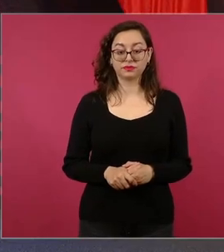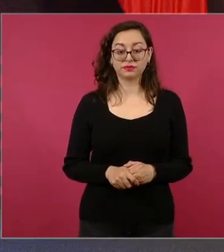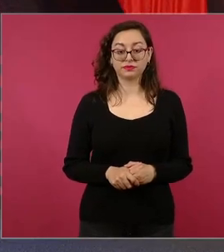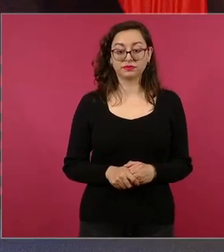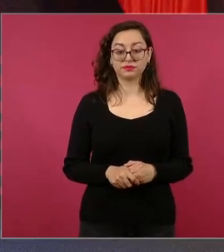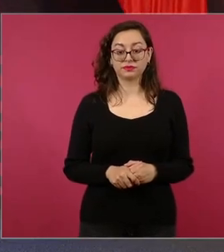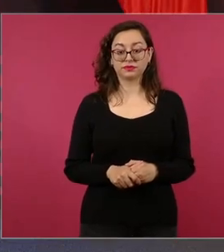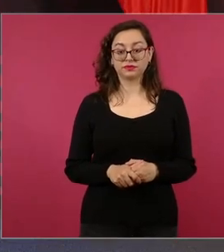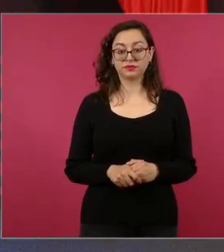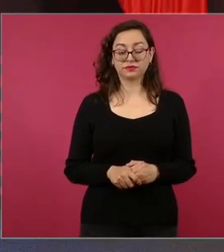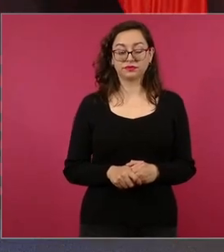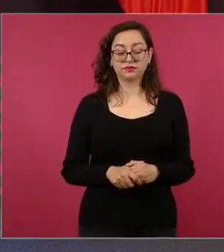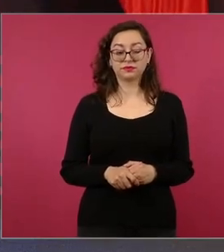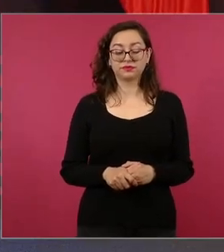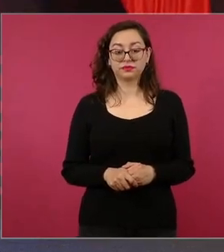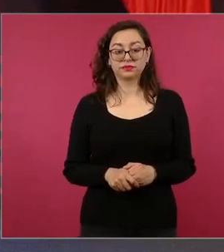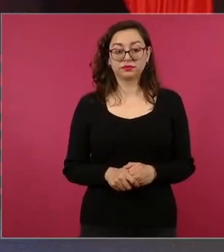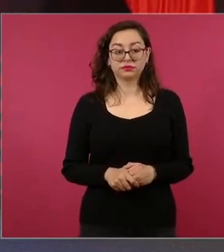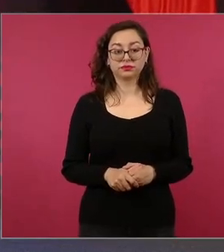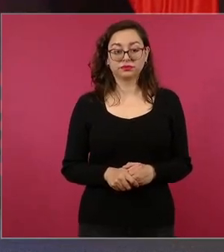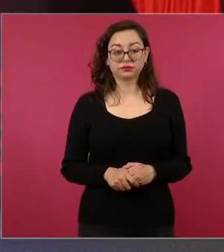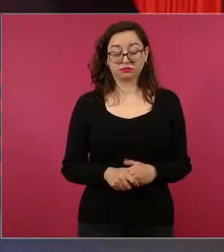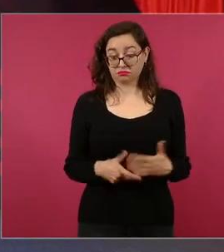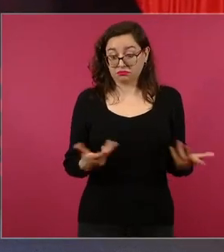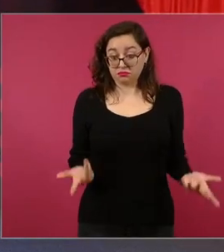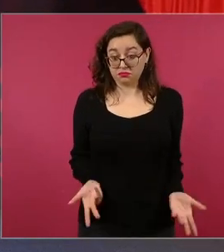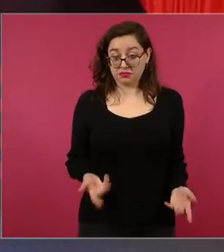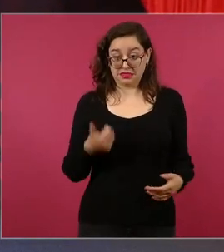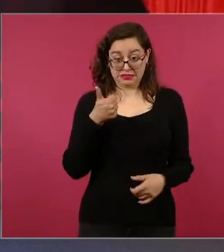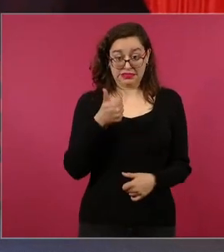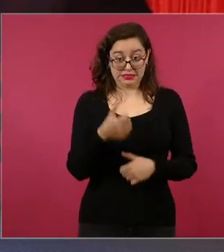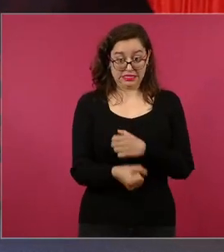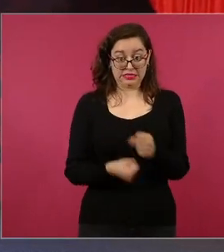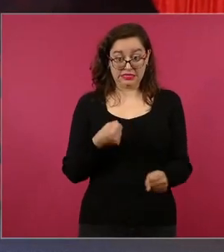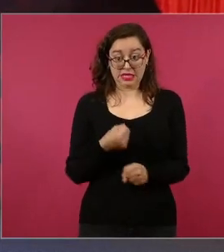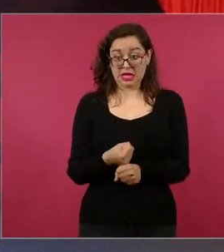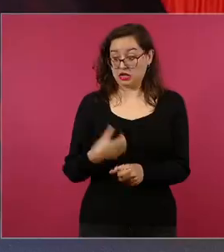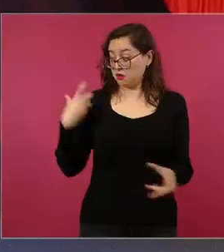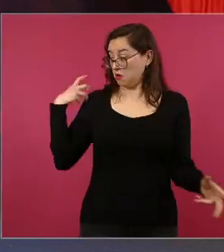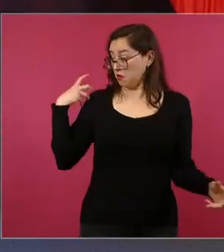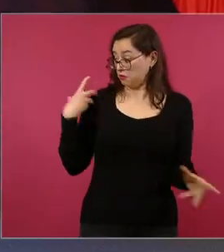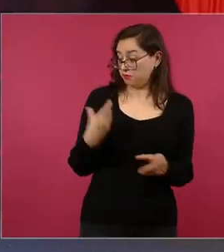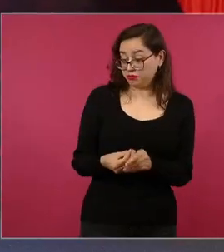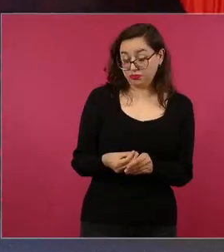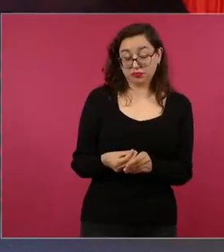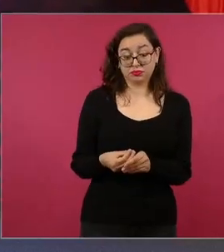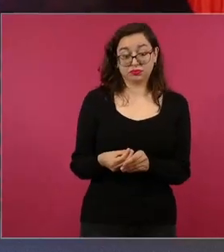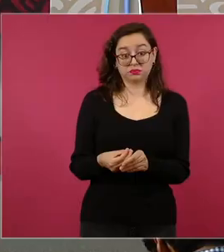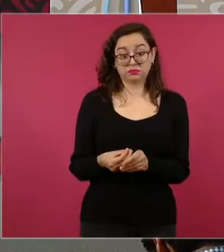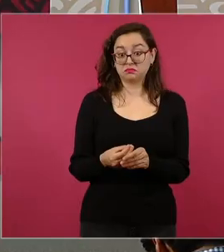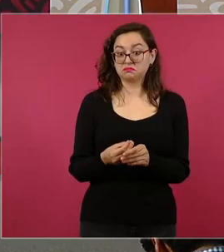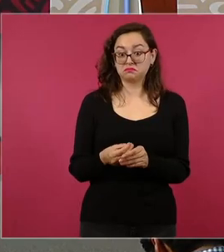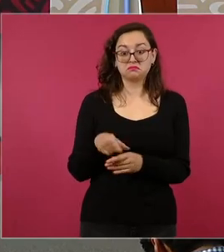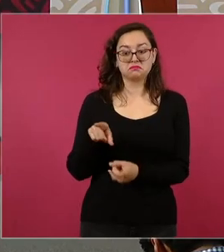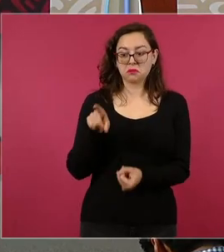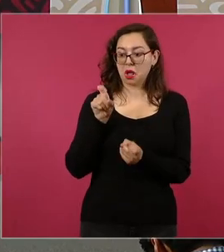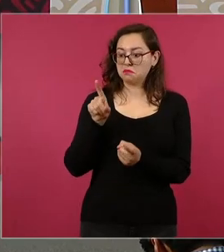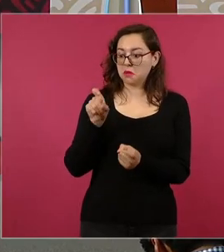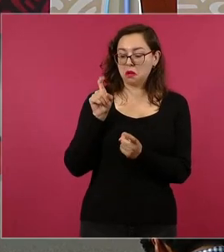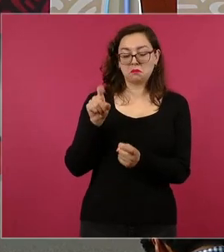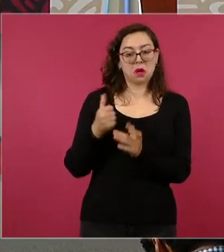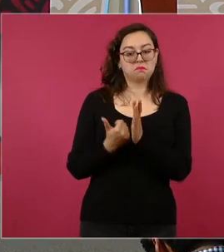Y si vemos desde que llegamos hasta ahora, la recaudación hacia arriba.